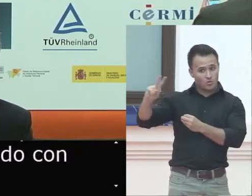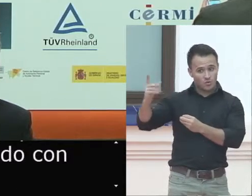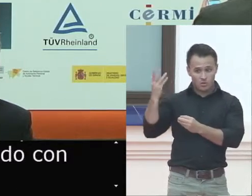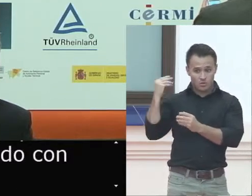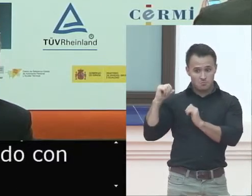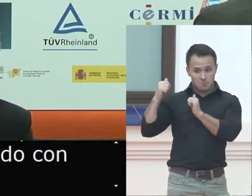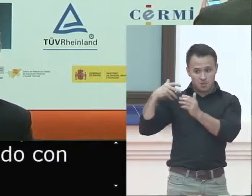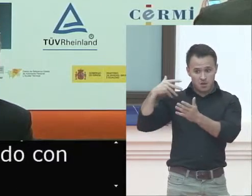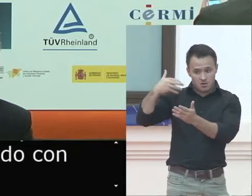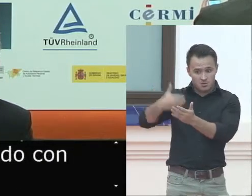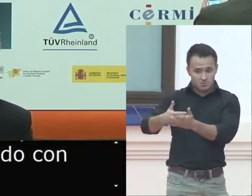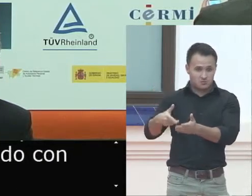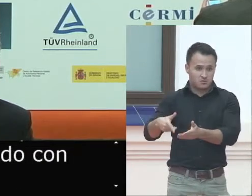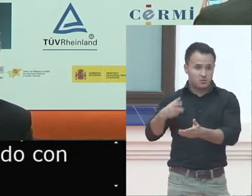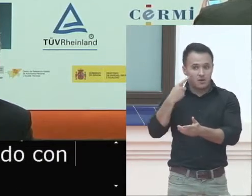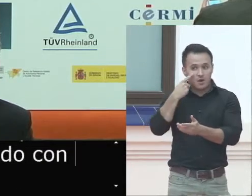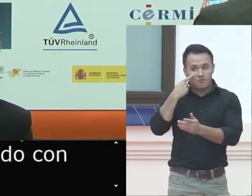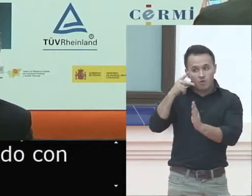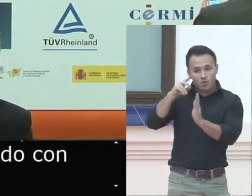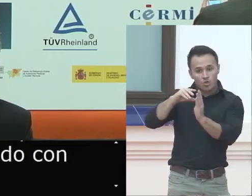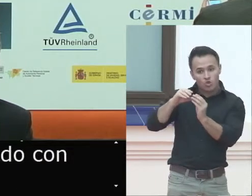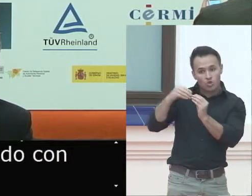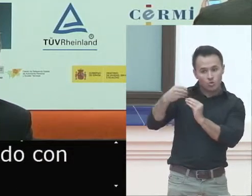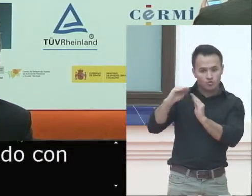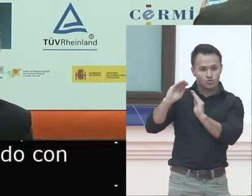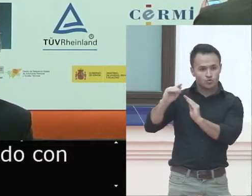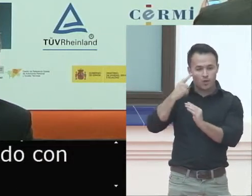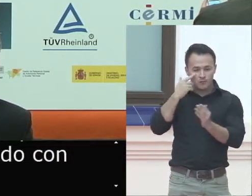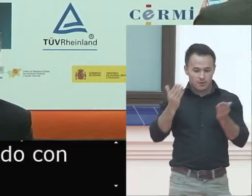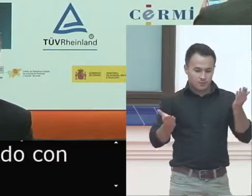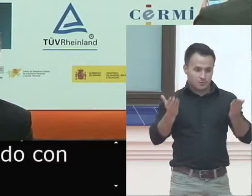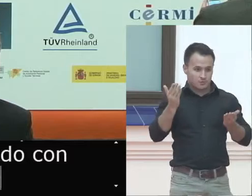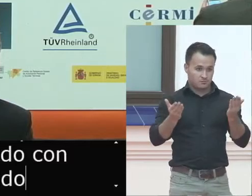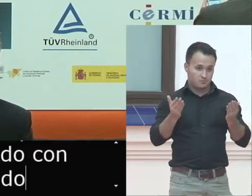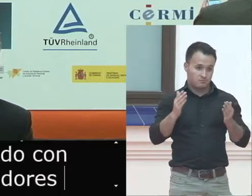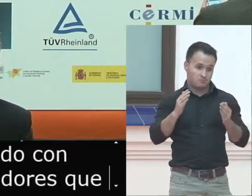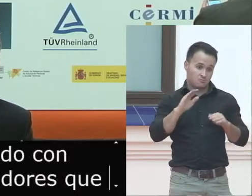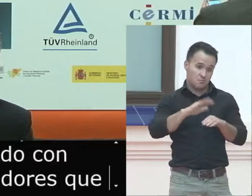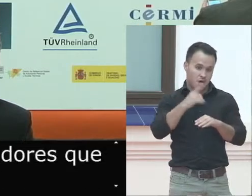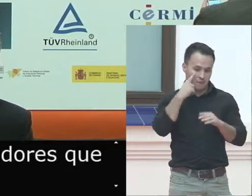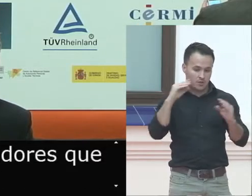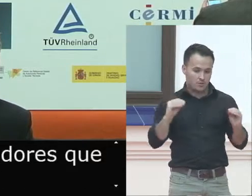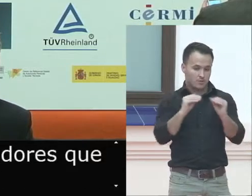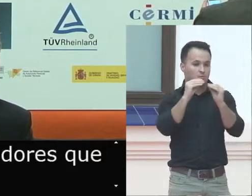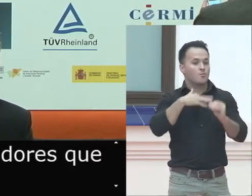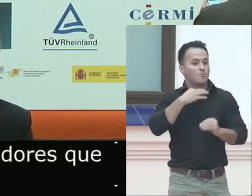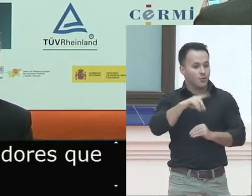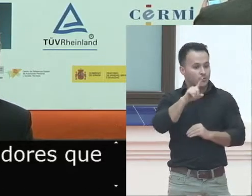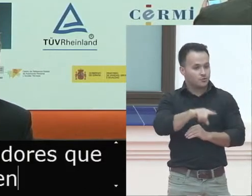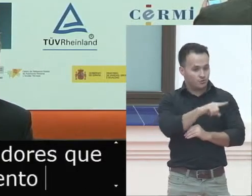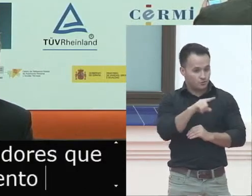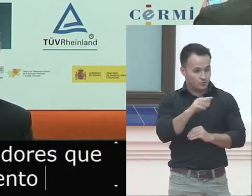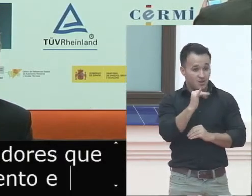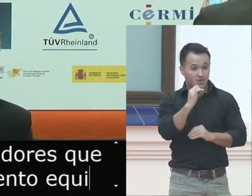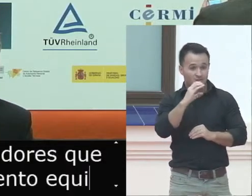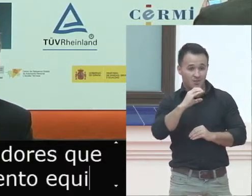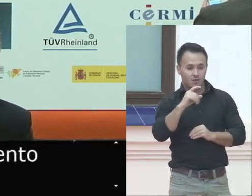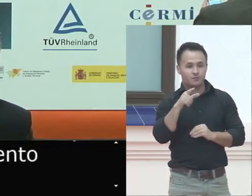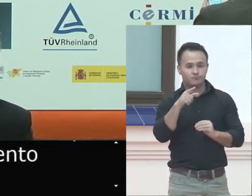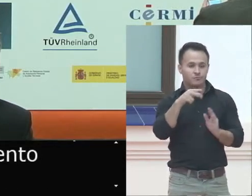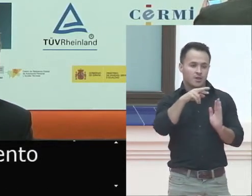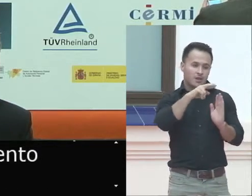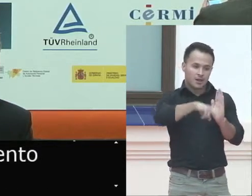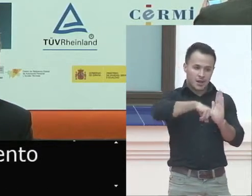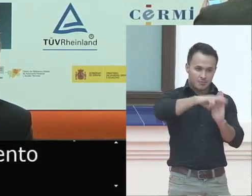su documento equivalente, para que fueran lo más compatibles. Estamos en TIC, que es un mercado global